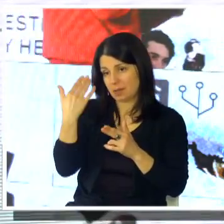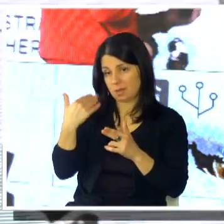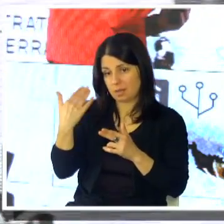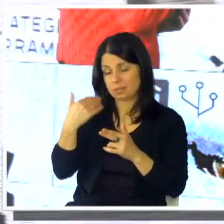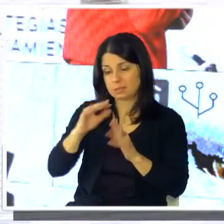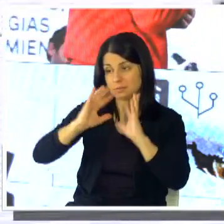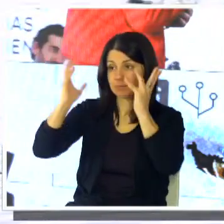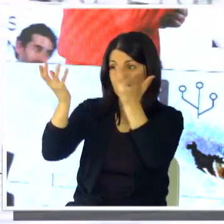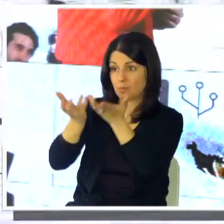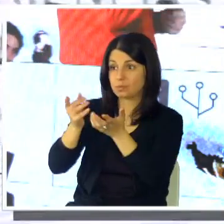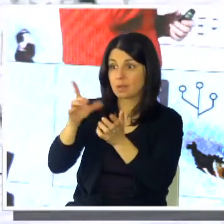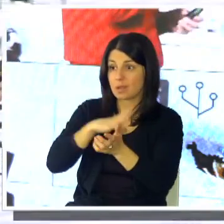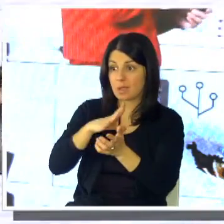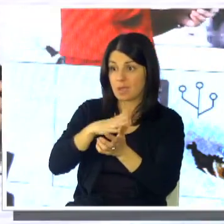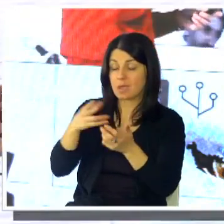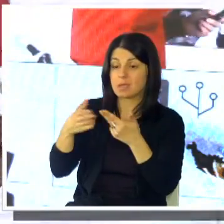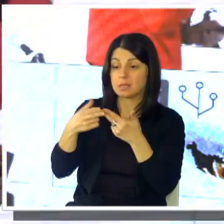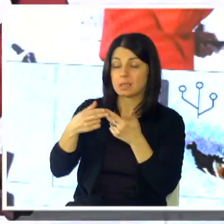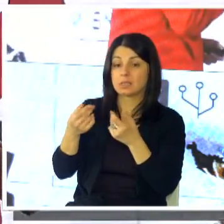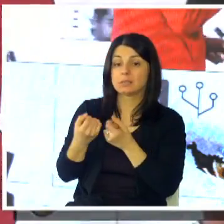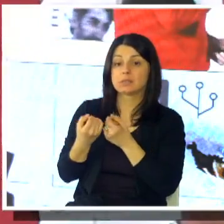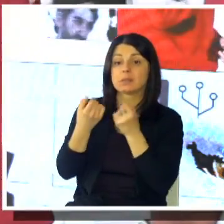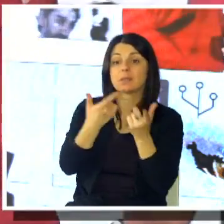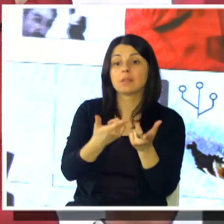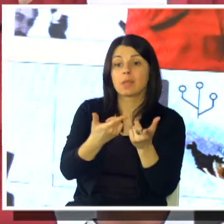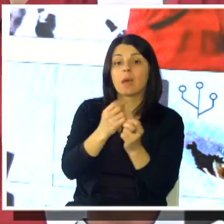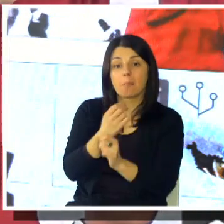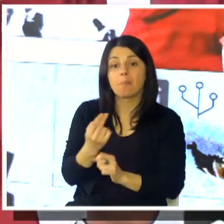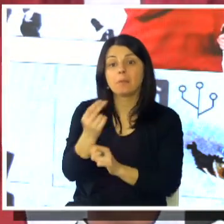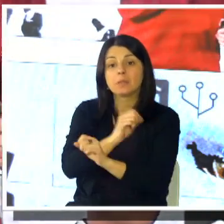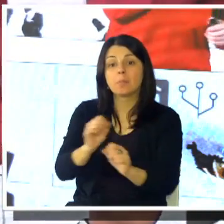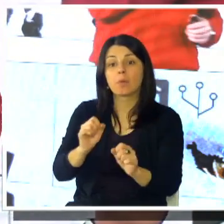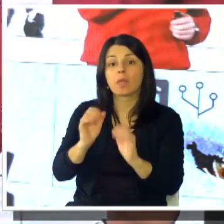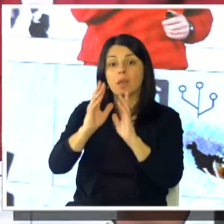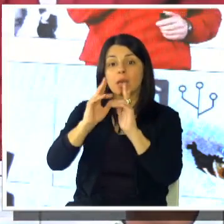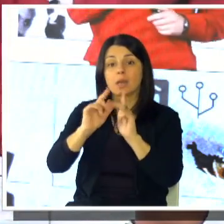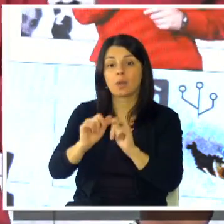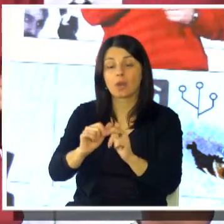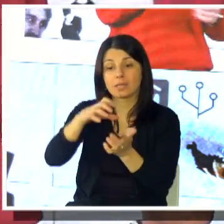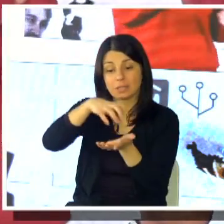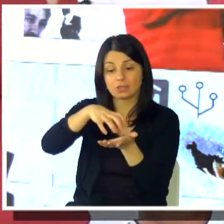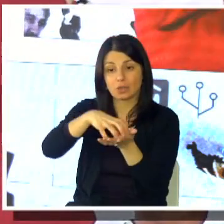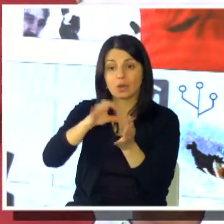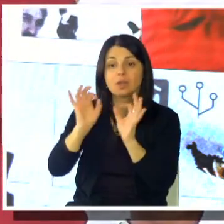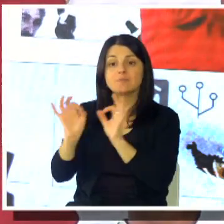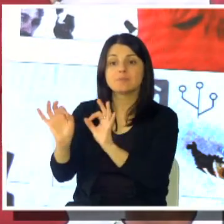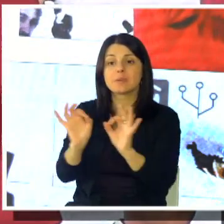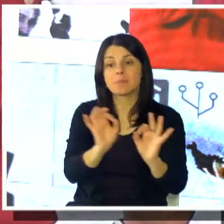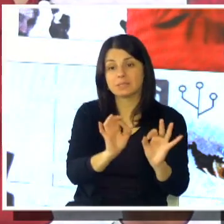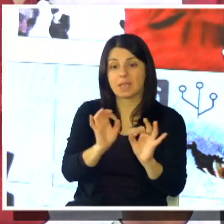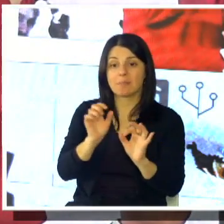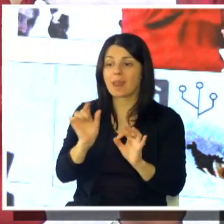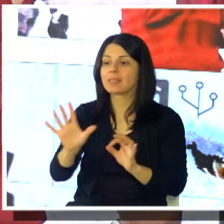nivel mundial y que permite tener este nivel de infraestructura acorde para este tipo